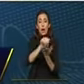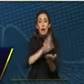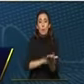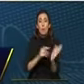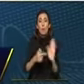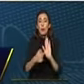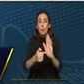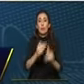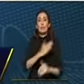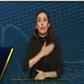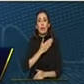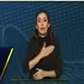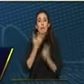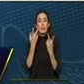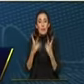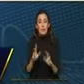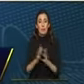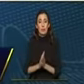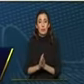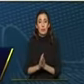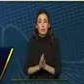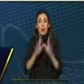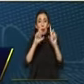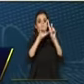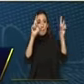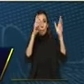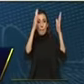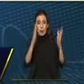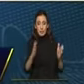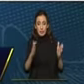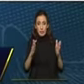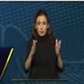confianza. Por ello, queridos empresarios,